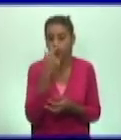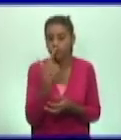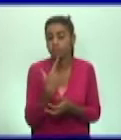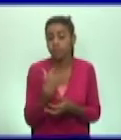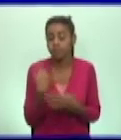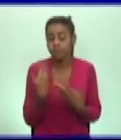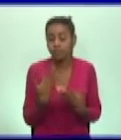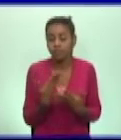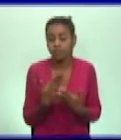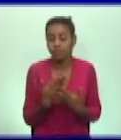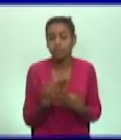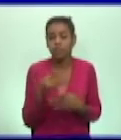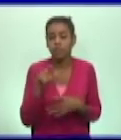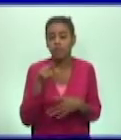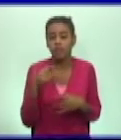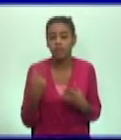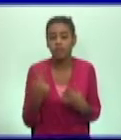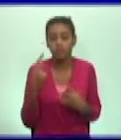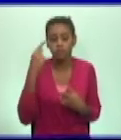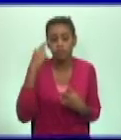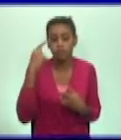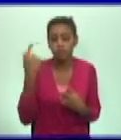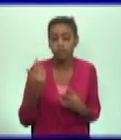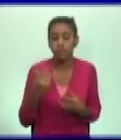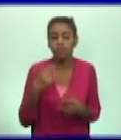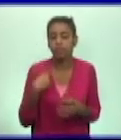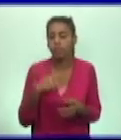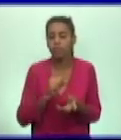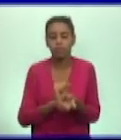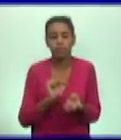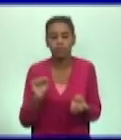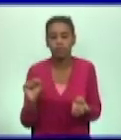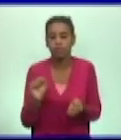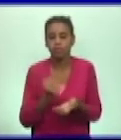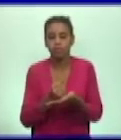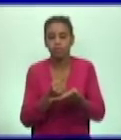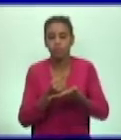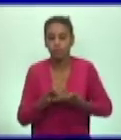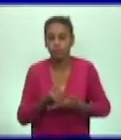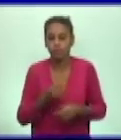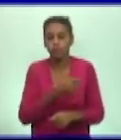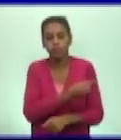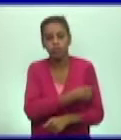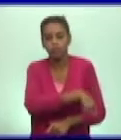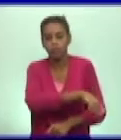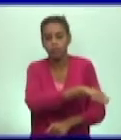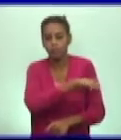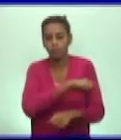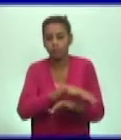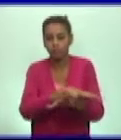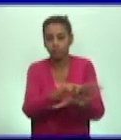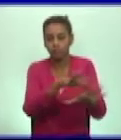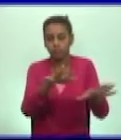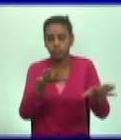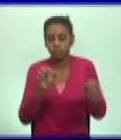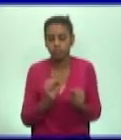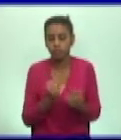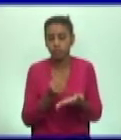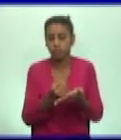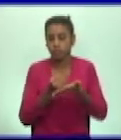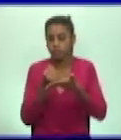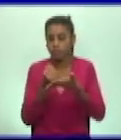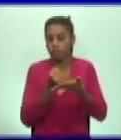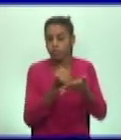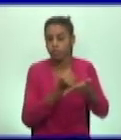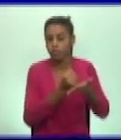gobierno, va a comenzar a dictar medidas en beneficio de todo el pueblo, medidas de beneficio popular, ¿verdad?, que van a beneficiar